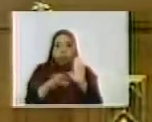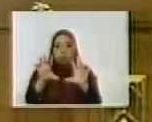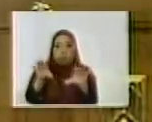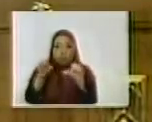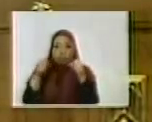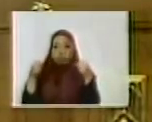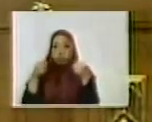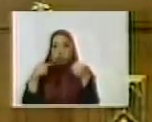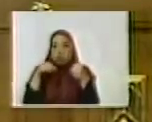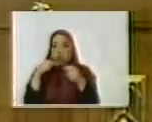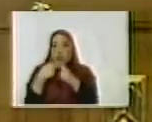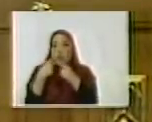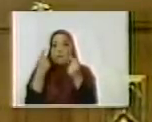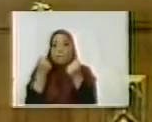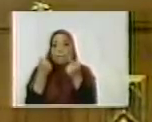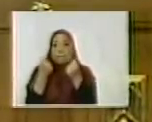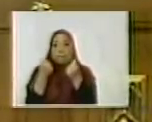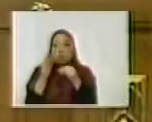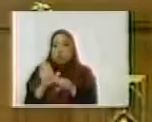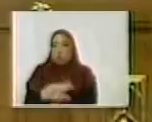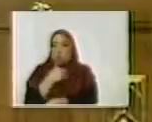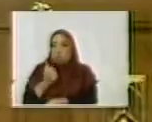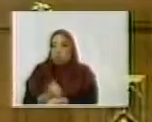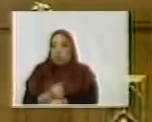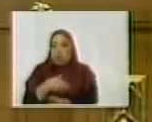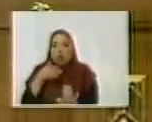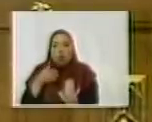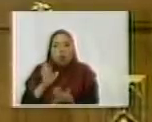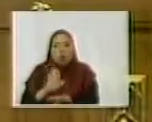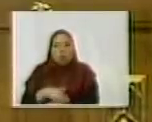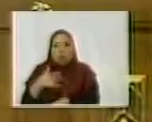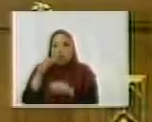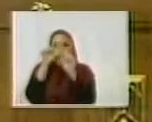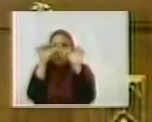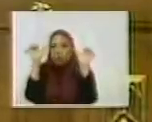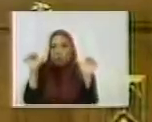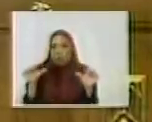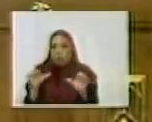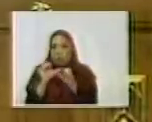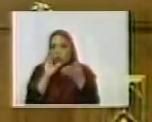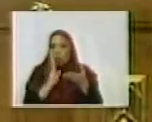¿Por qué es fundamental la criptografía y un criptoactivo soberano?